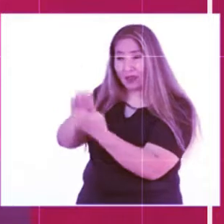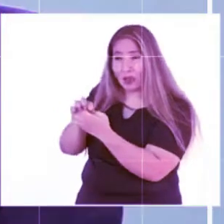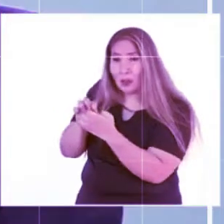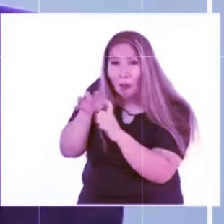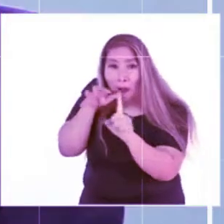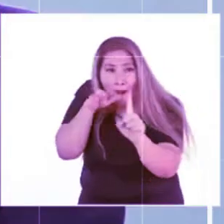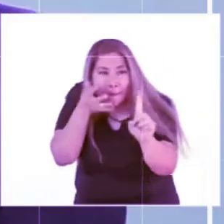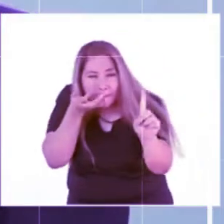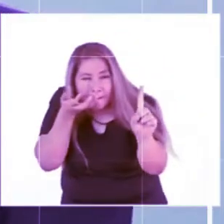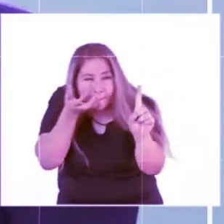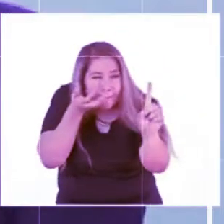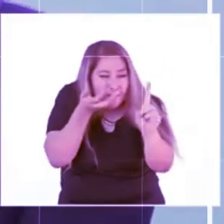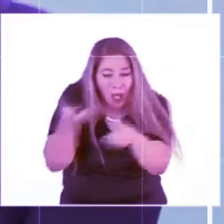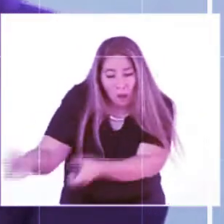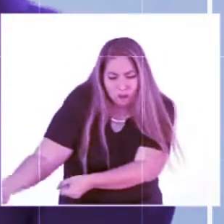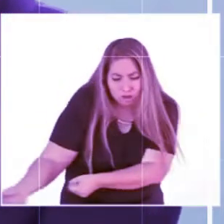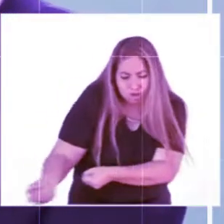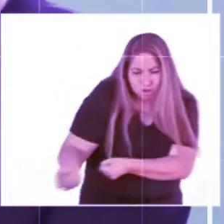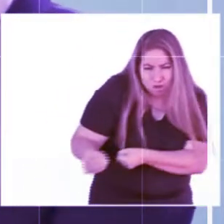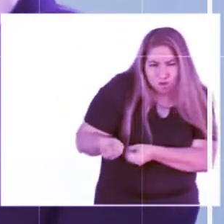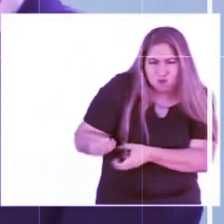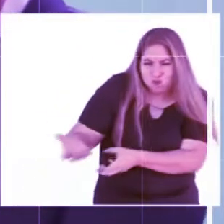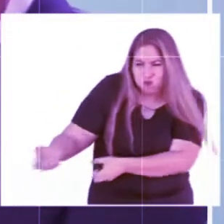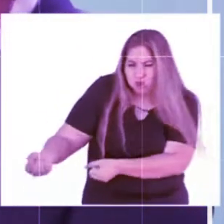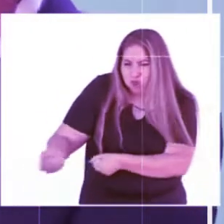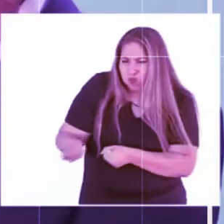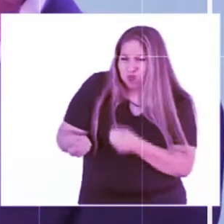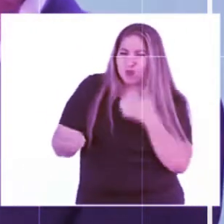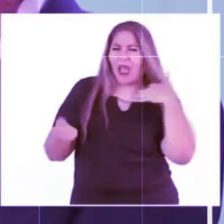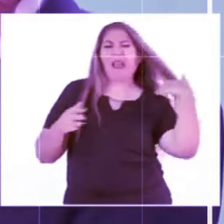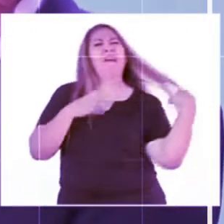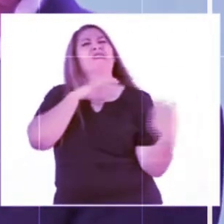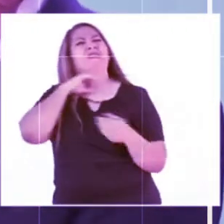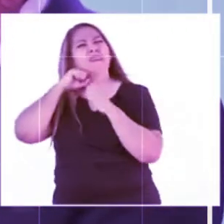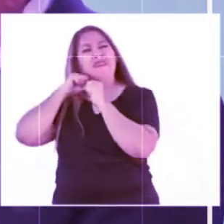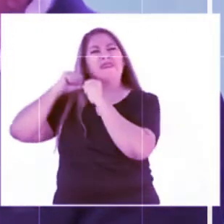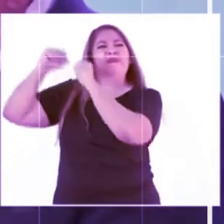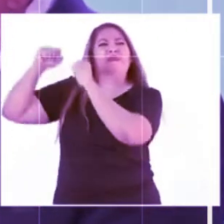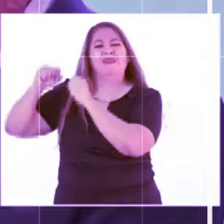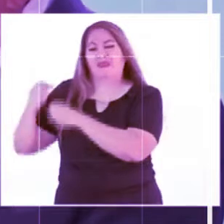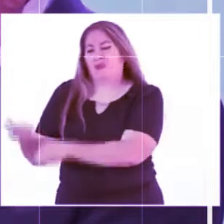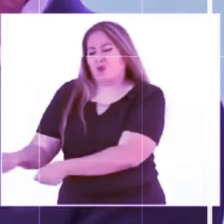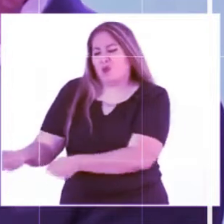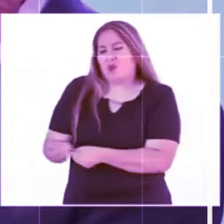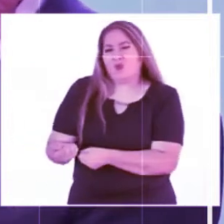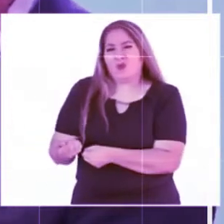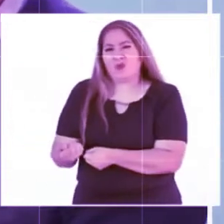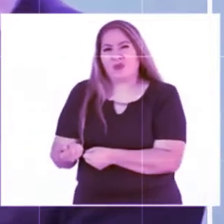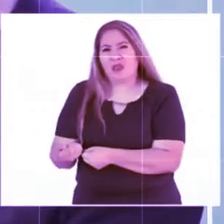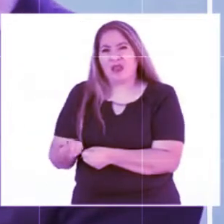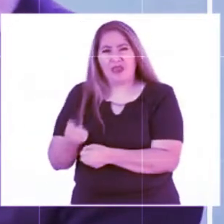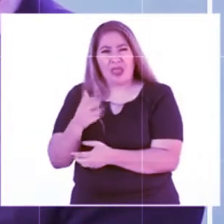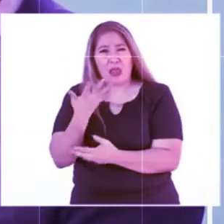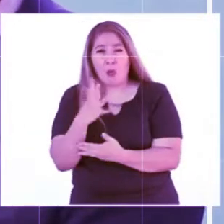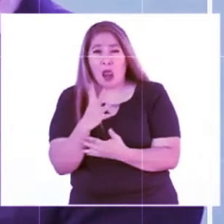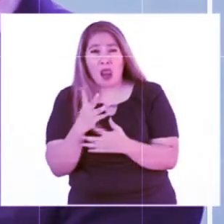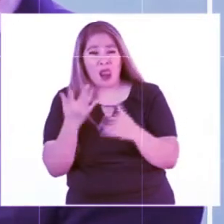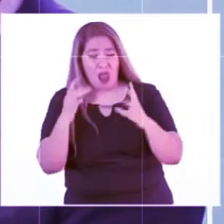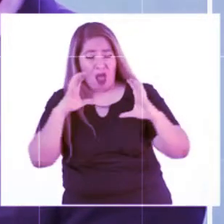cazaban, lo arrastraban a cabeza de silla entre